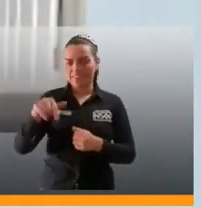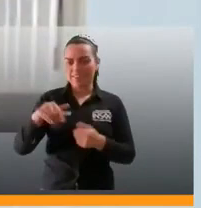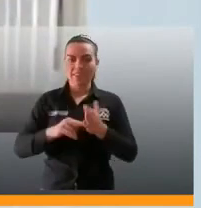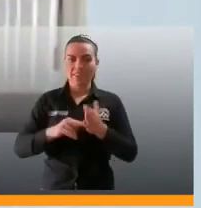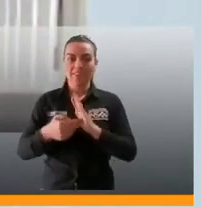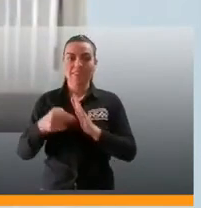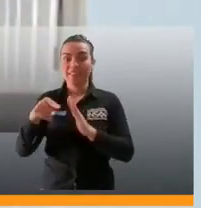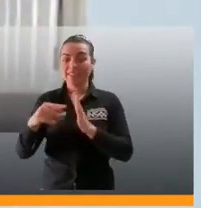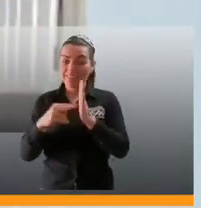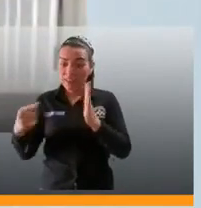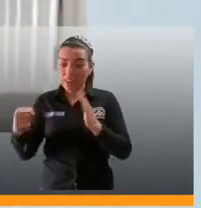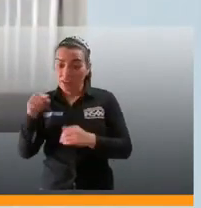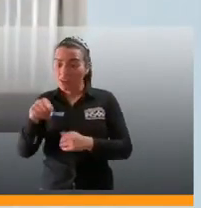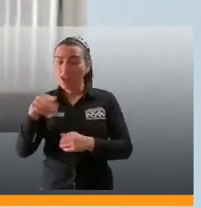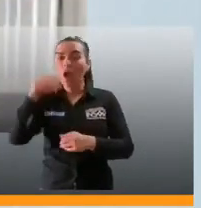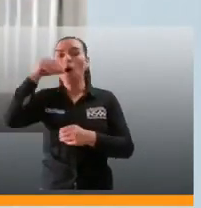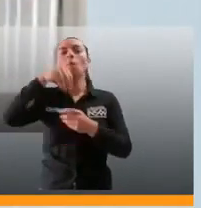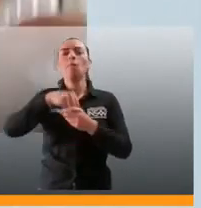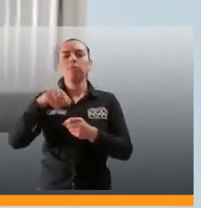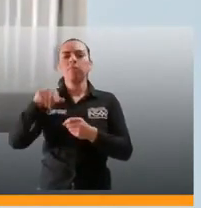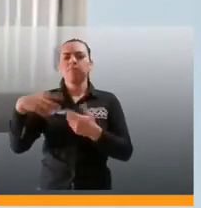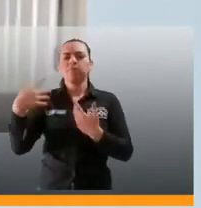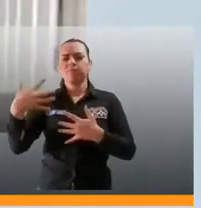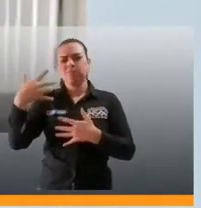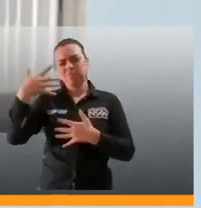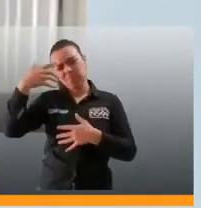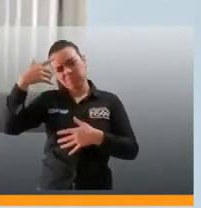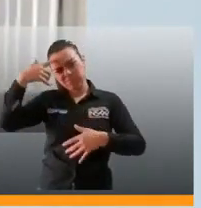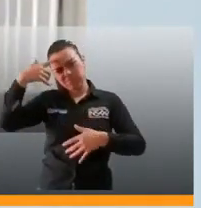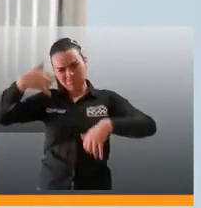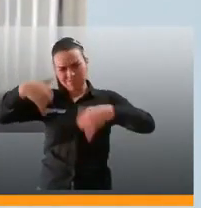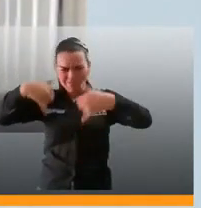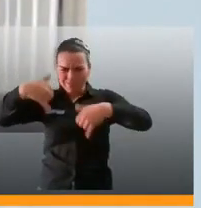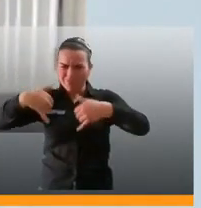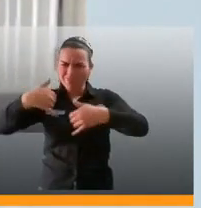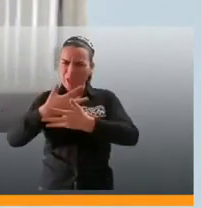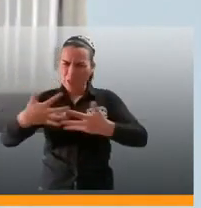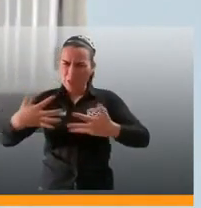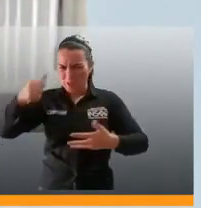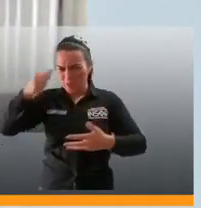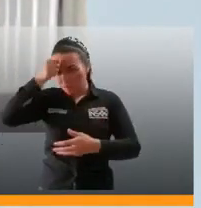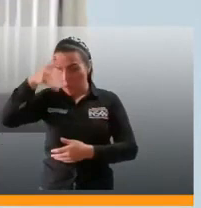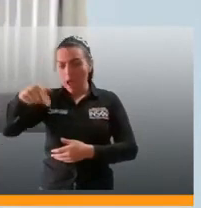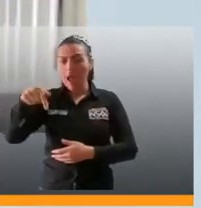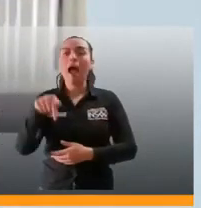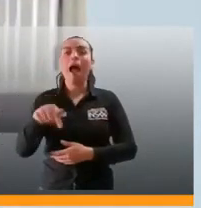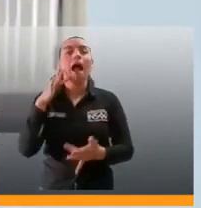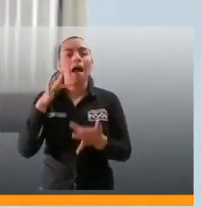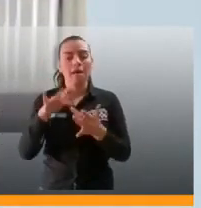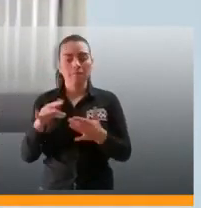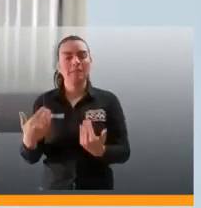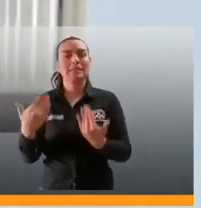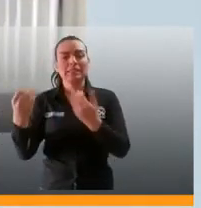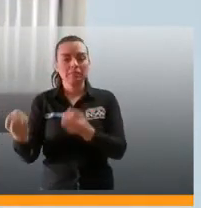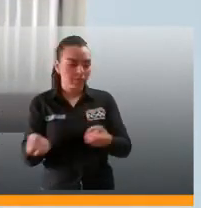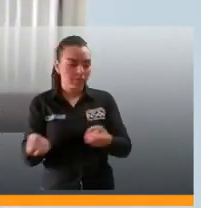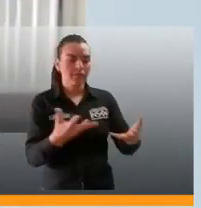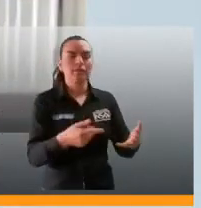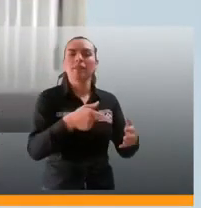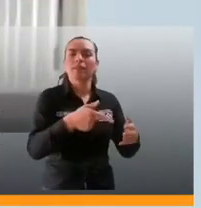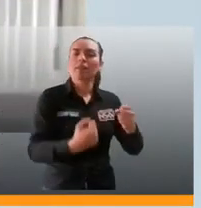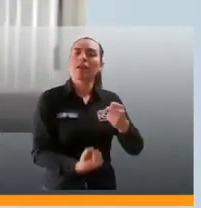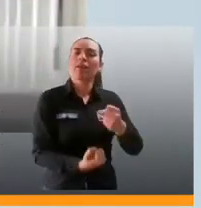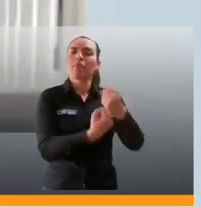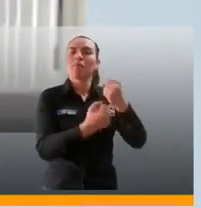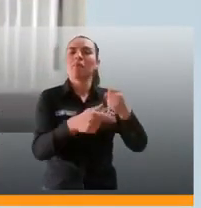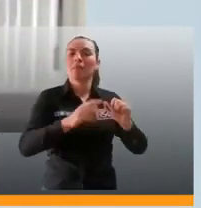estructuración didáctica que nos permite utilizar las herramientas tecnológicas para favorecer los procesos en el aula. Entonces,